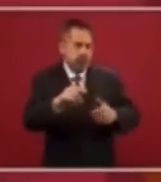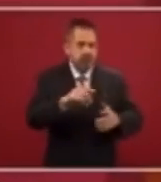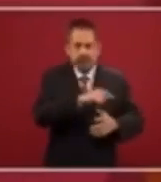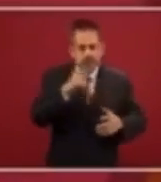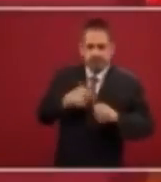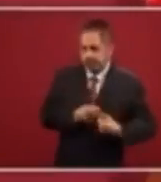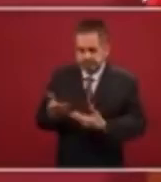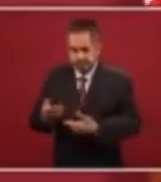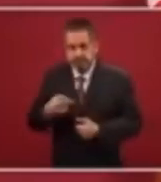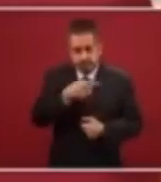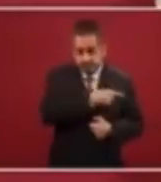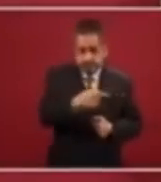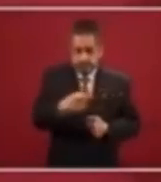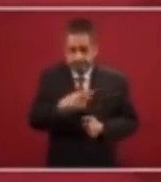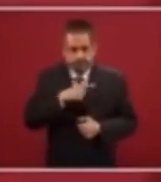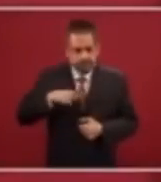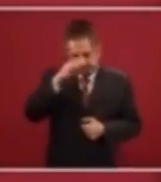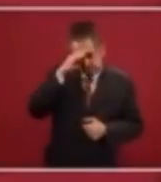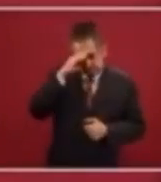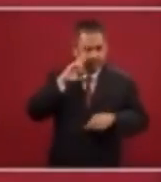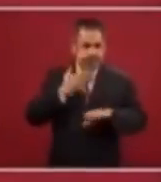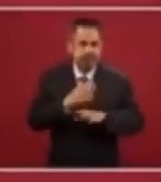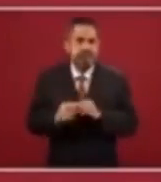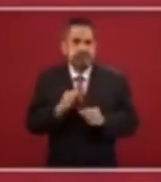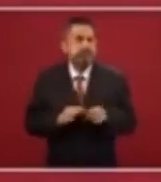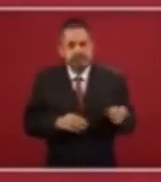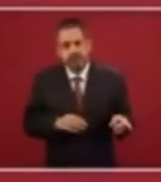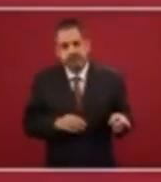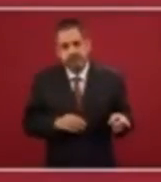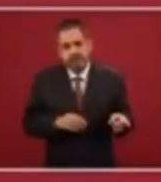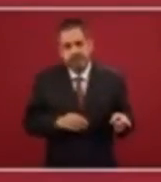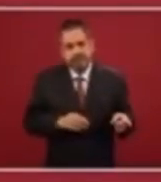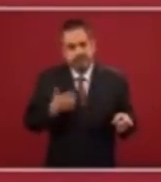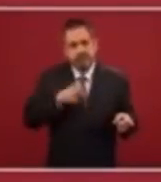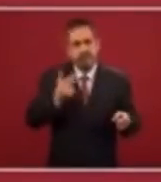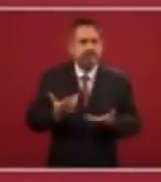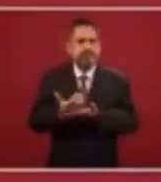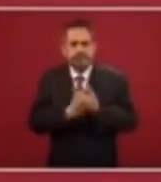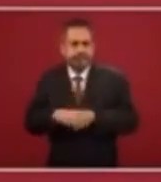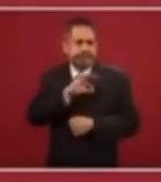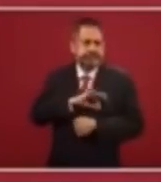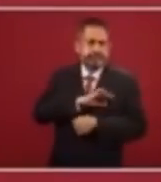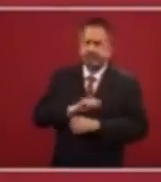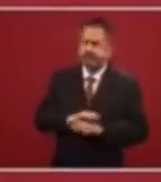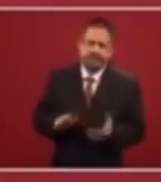las gasolineras, que actúen también con responsabilidad y que no se queden con la ganancia,